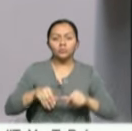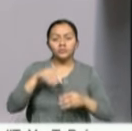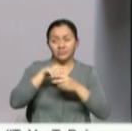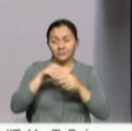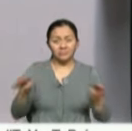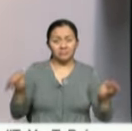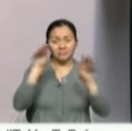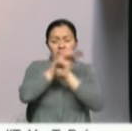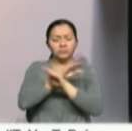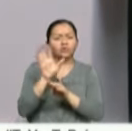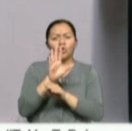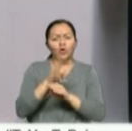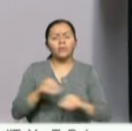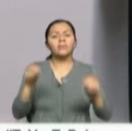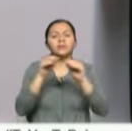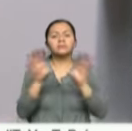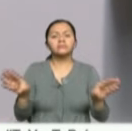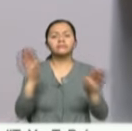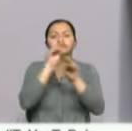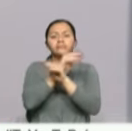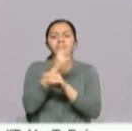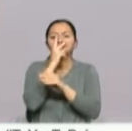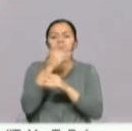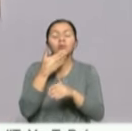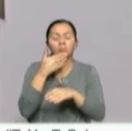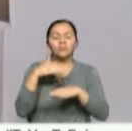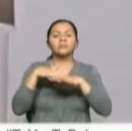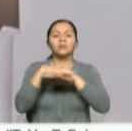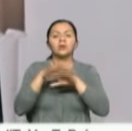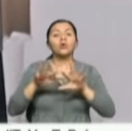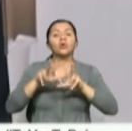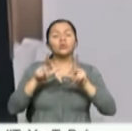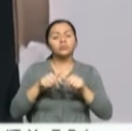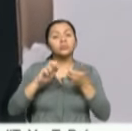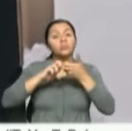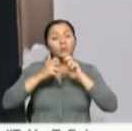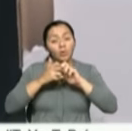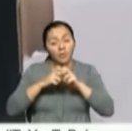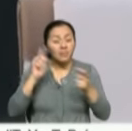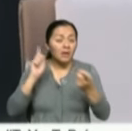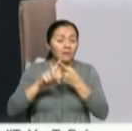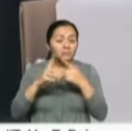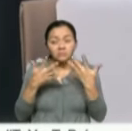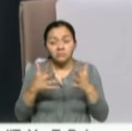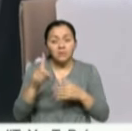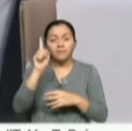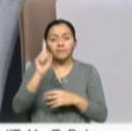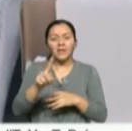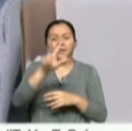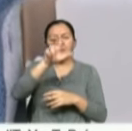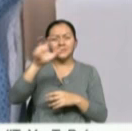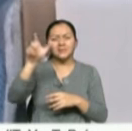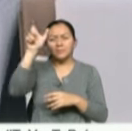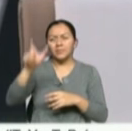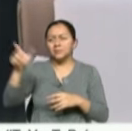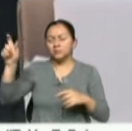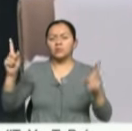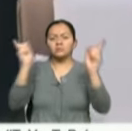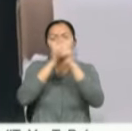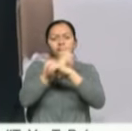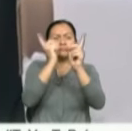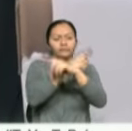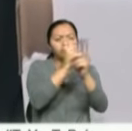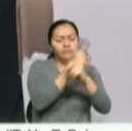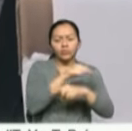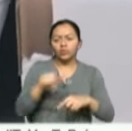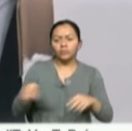pases, que está vinculada a una red de corrupción que tiene por lo menos 1.300 pases en la gestión